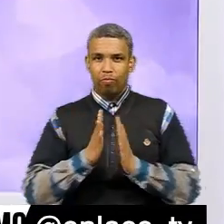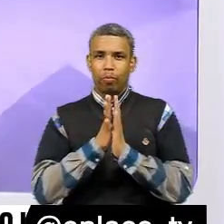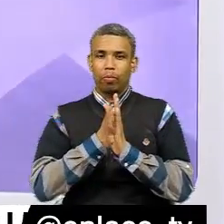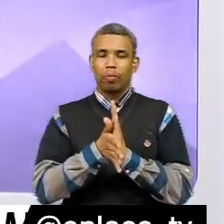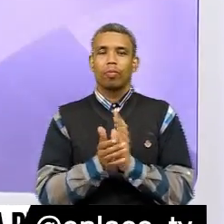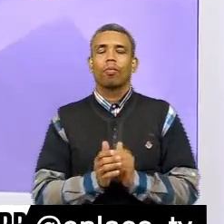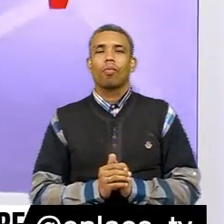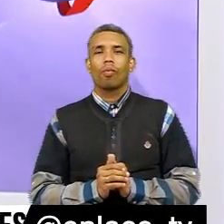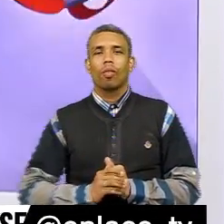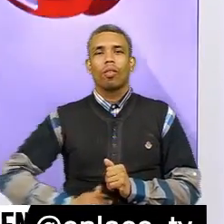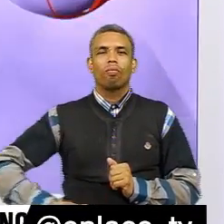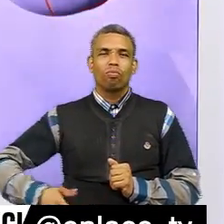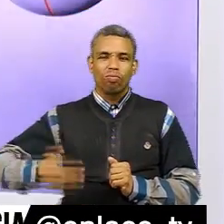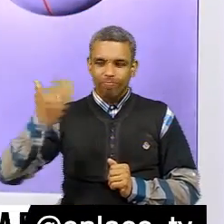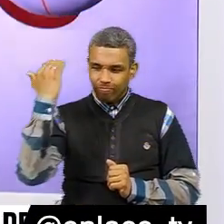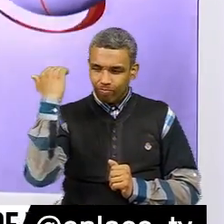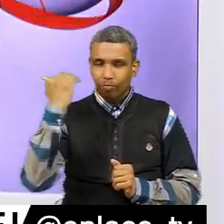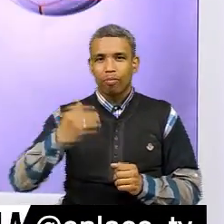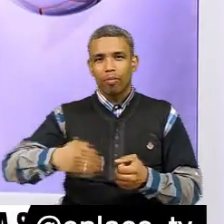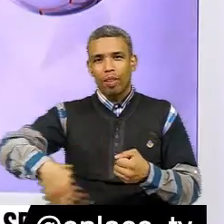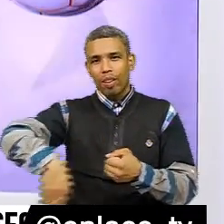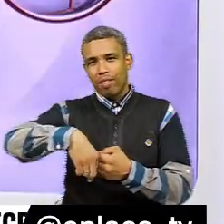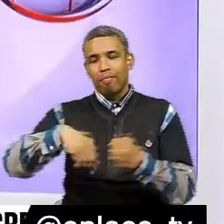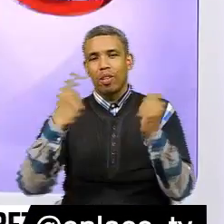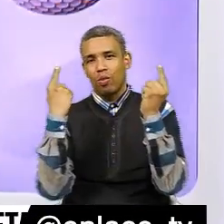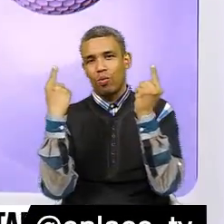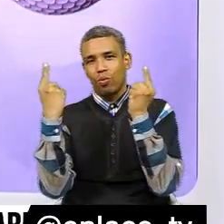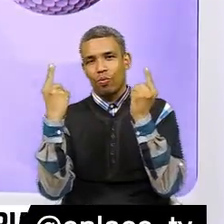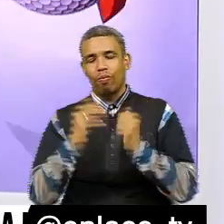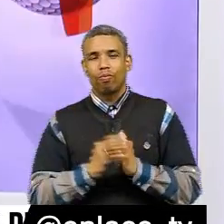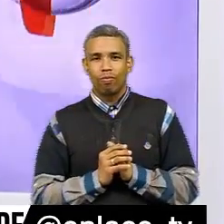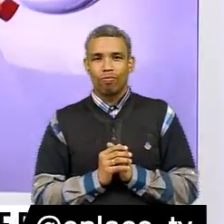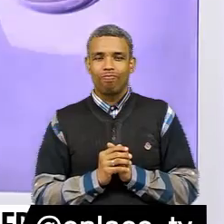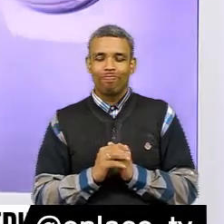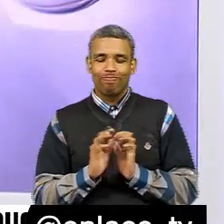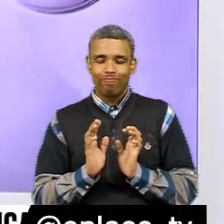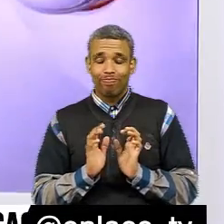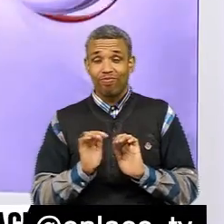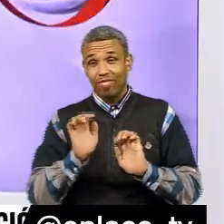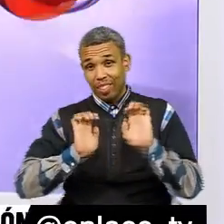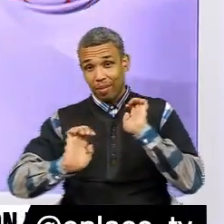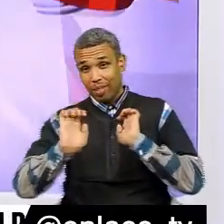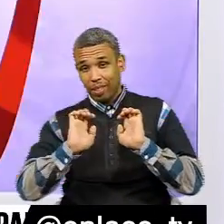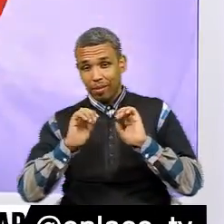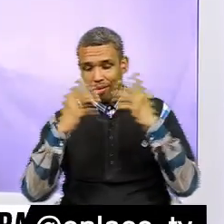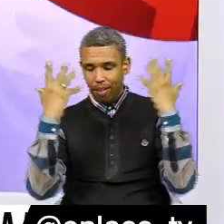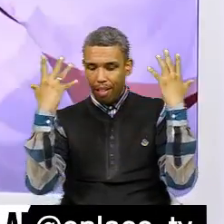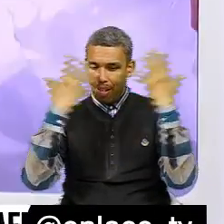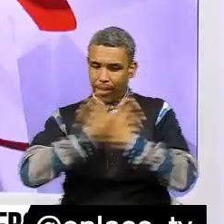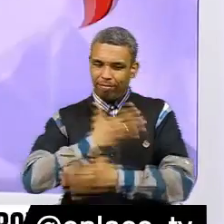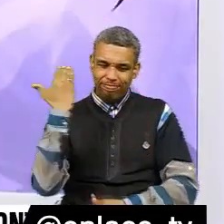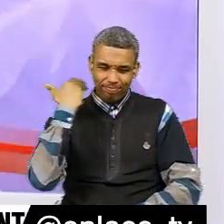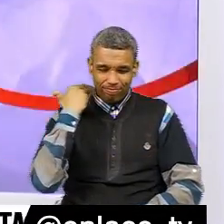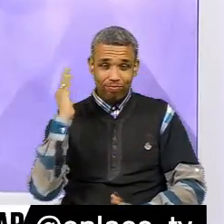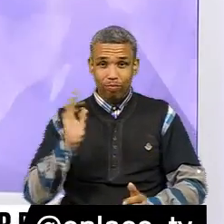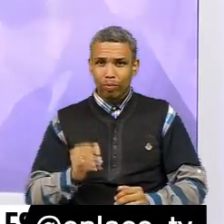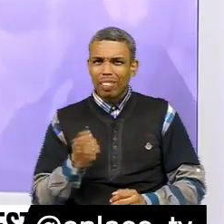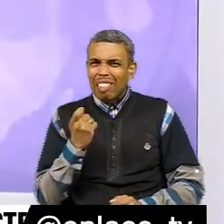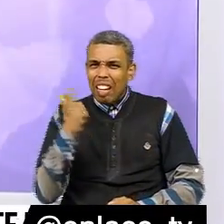Alianza Petrolera y hay que hablar del empate en el día de ayer. Un descuido en la parte defensiva no le permitió al equipo